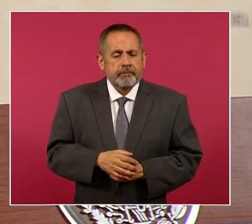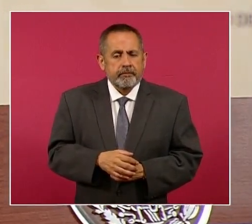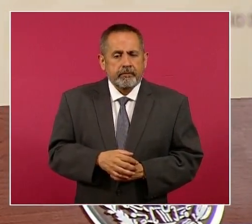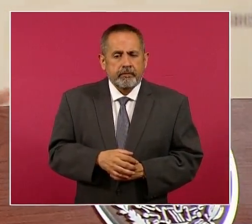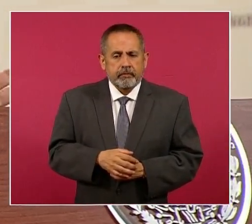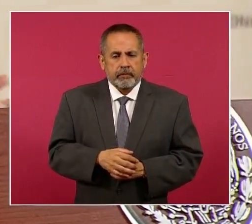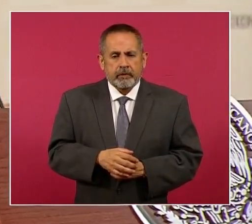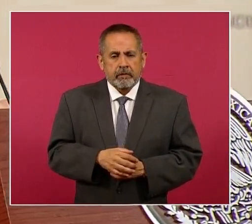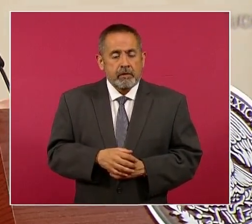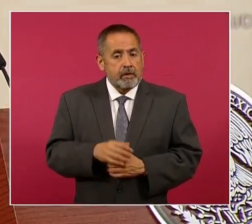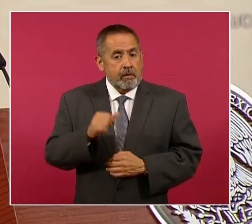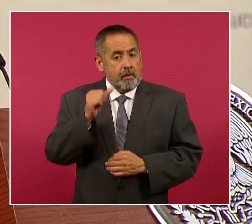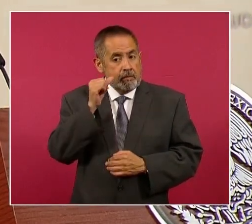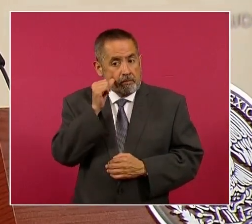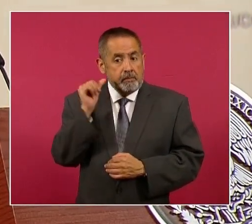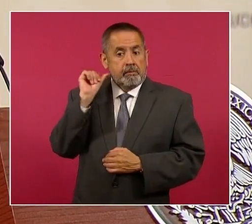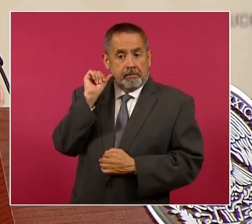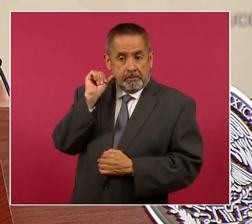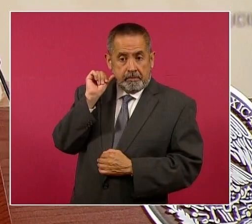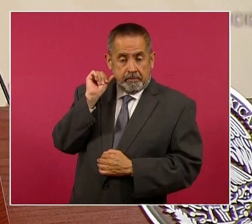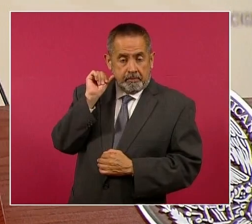al día de ayer,